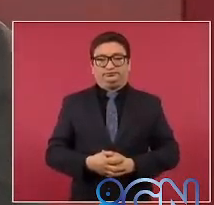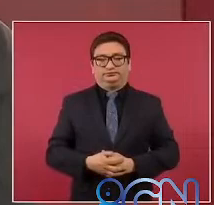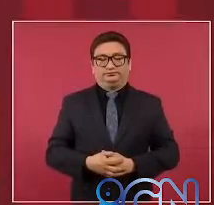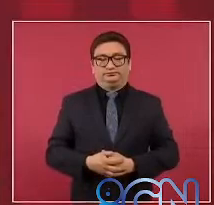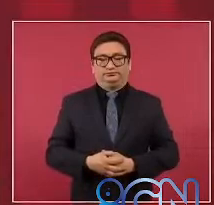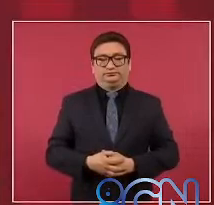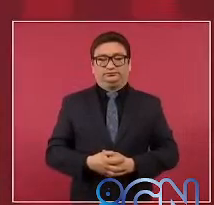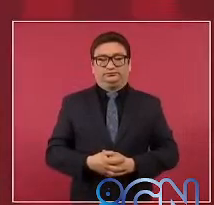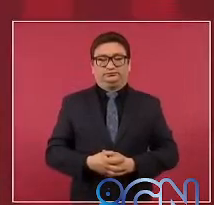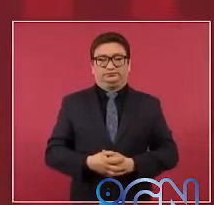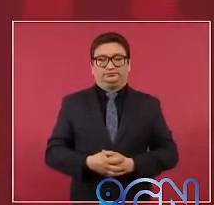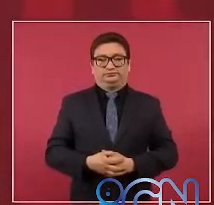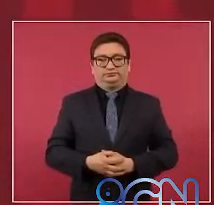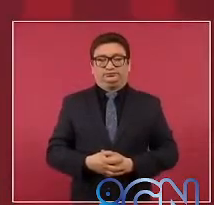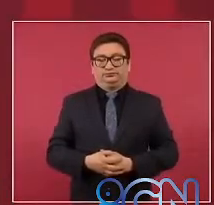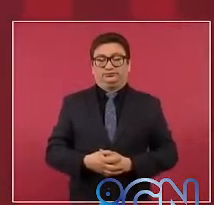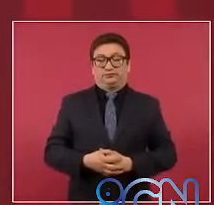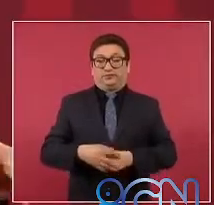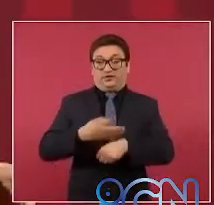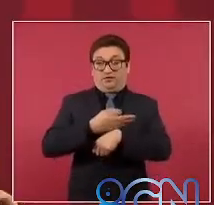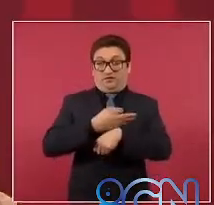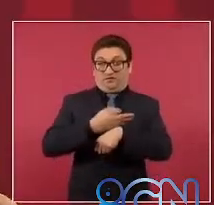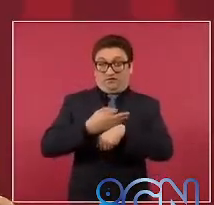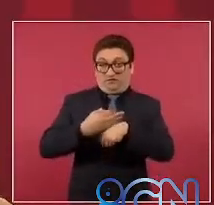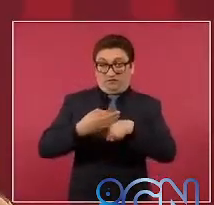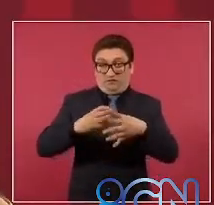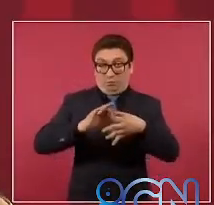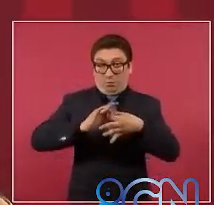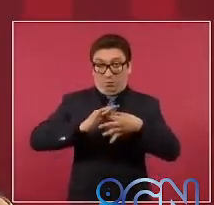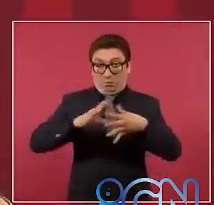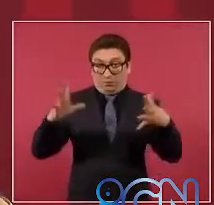Nos afecta mucho la desintegración de las familias.